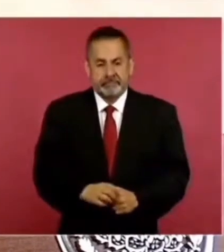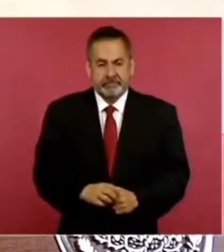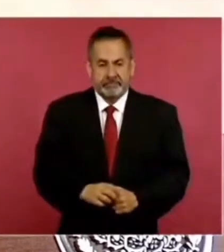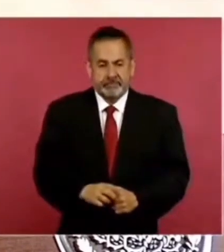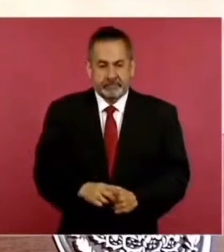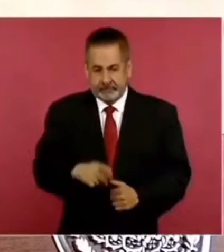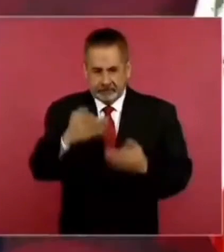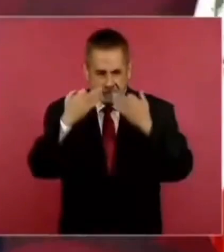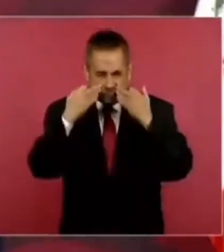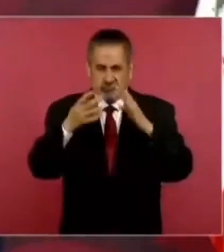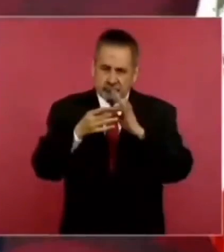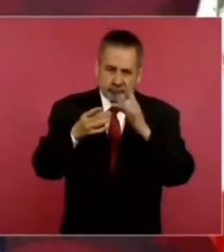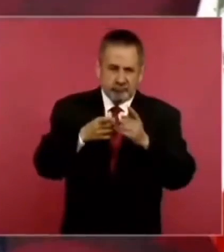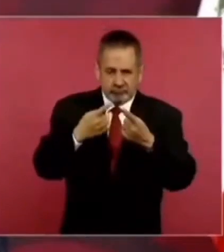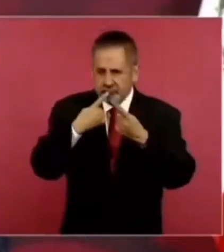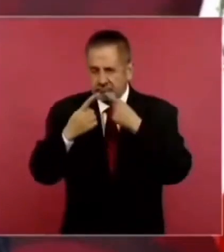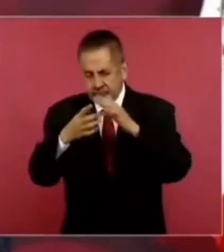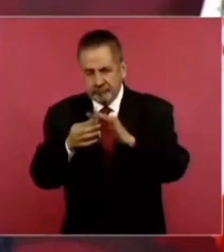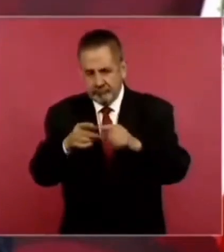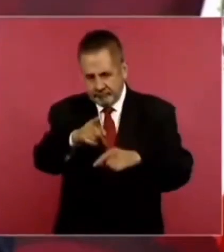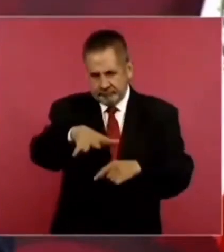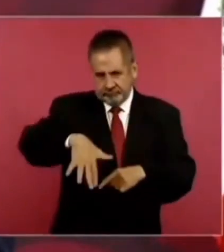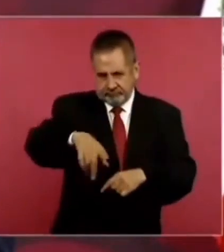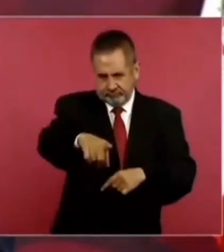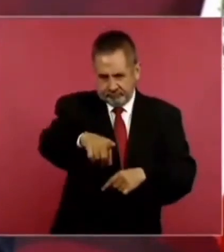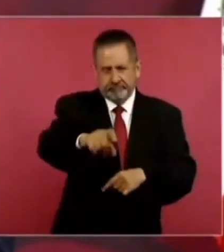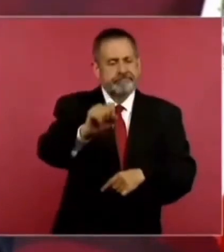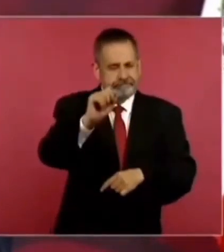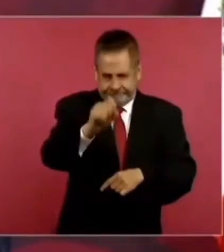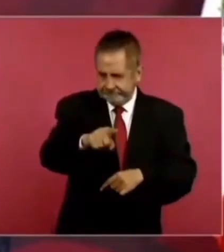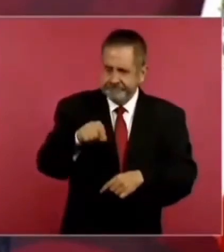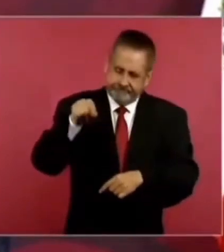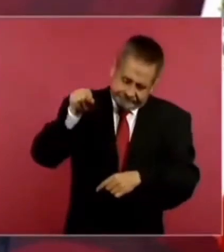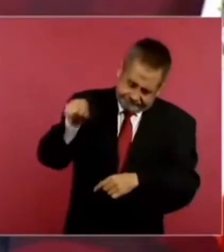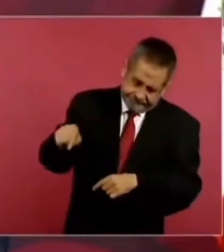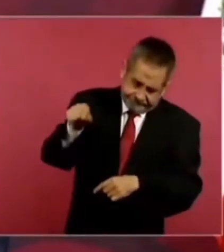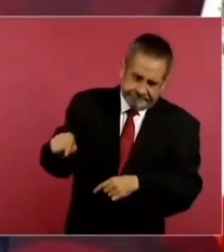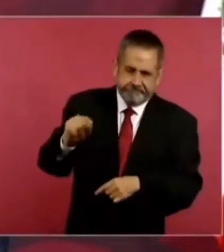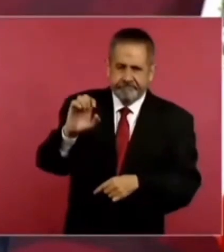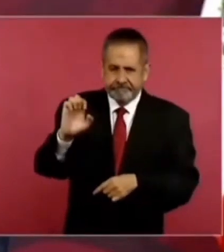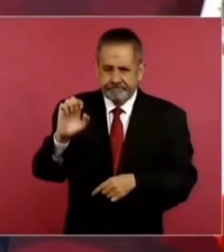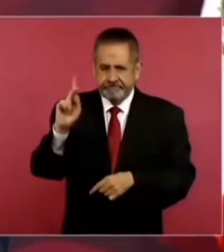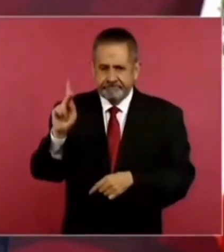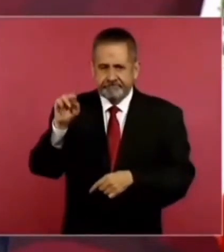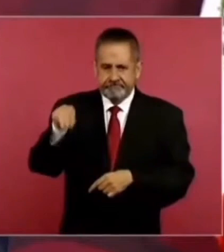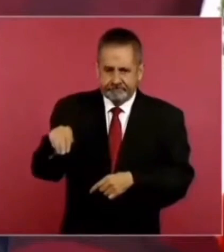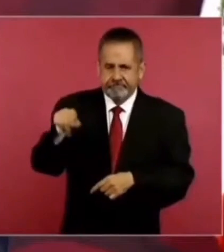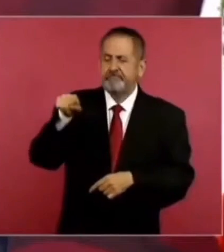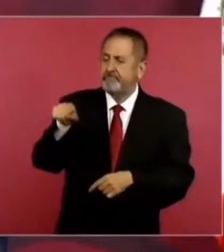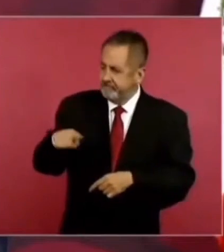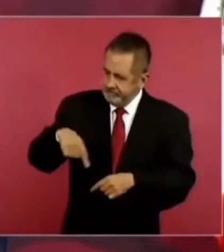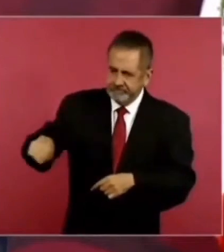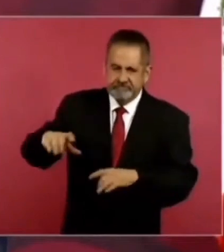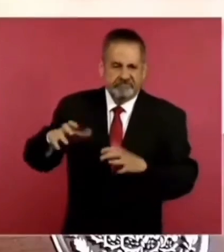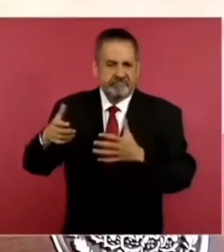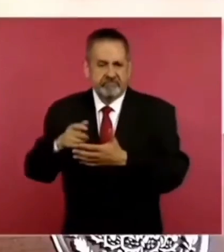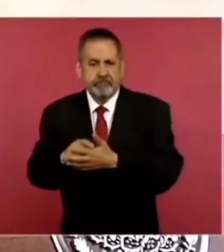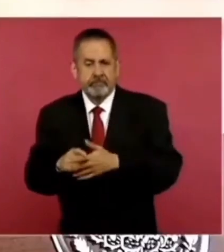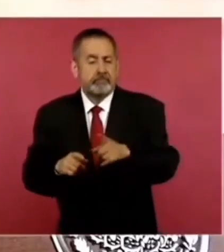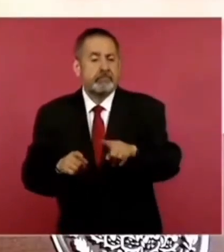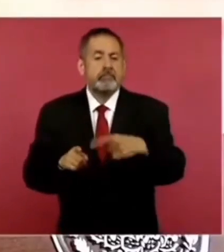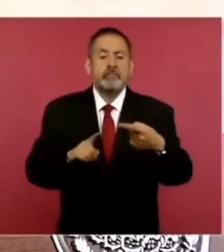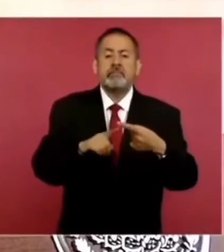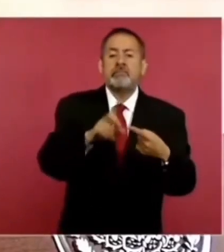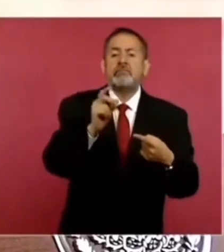Son esos testimonios a los que haces mención, que llevaron a escribir un libro a